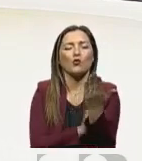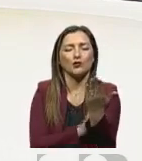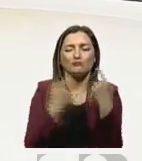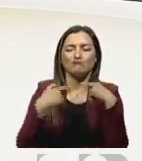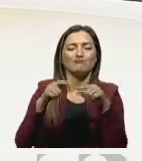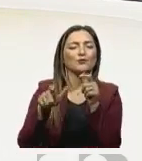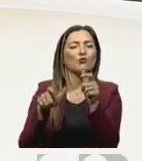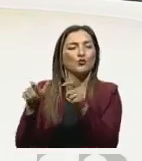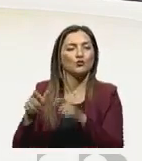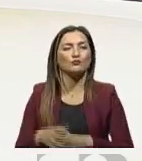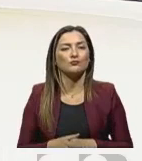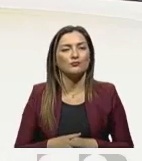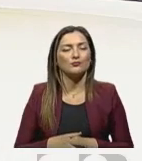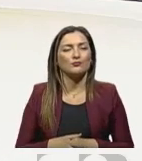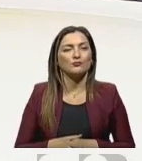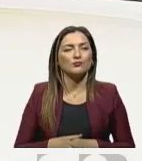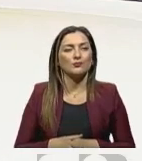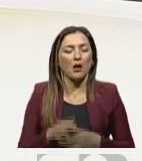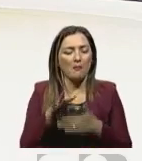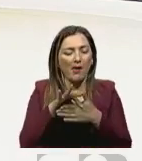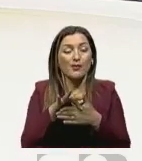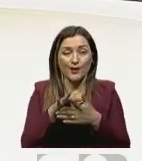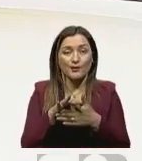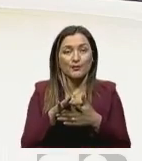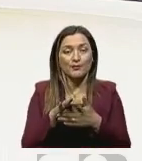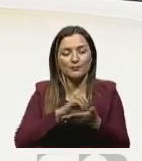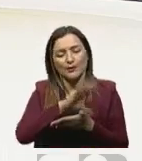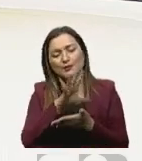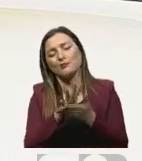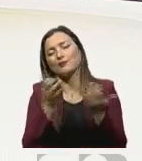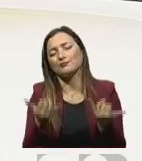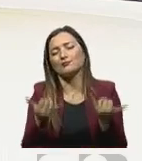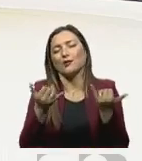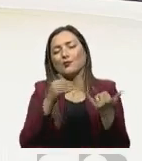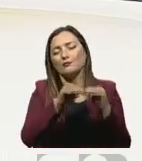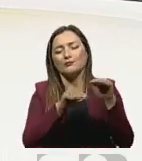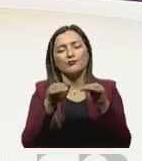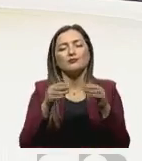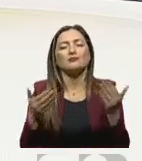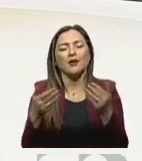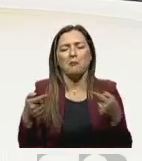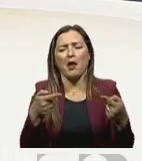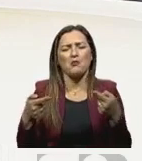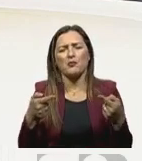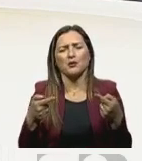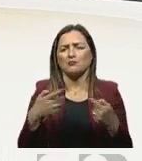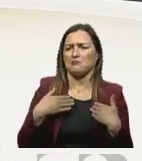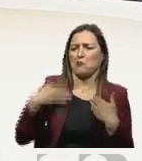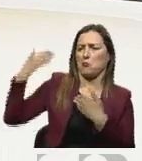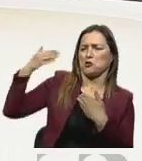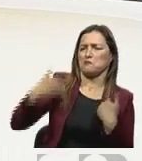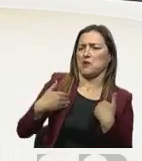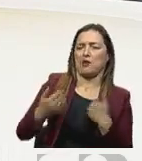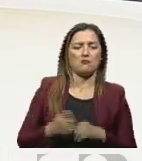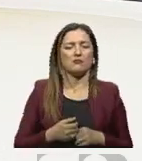lanza la ciudadanía pues se hagan caso una tarea pendiente sin duda para los asambleístas desde aquí insistir en este llamado en vez de estarse peleando por los cargos políticos que